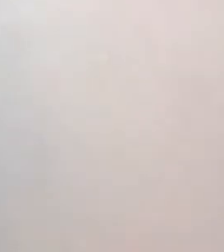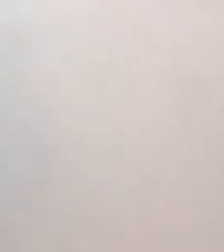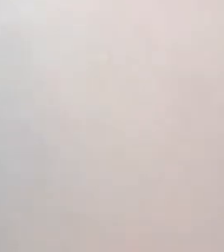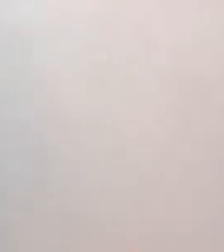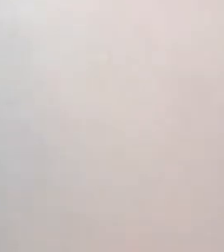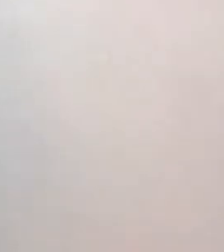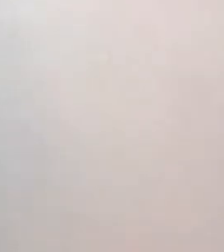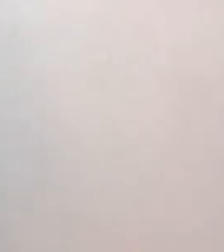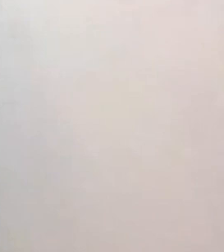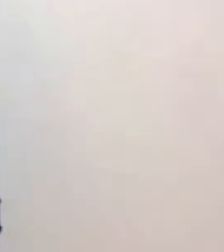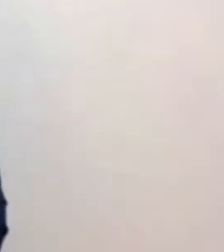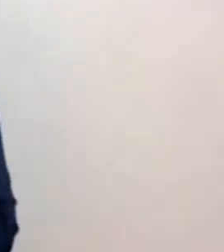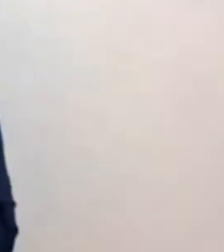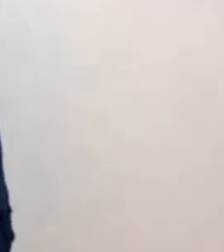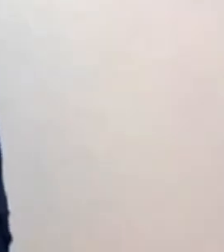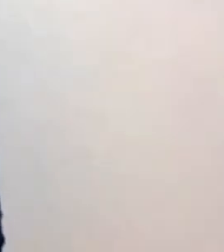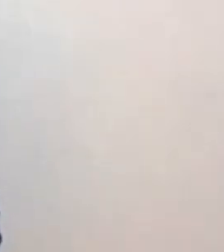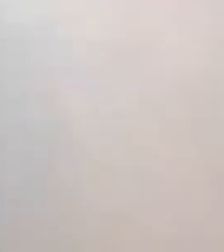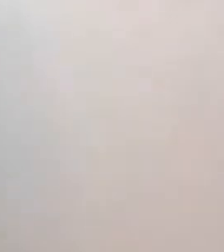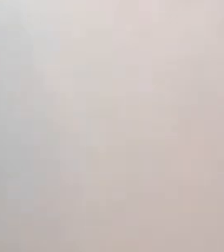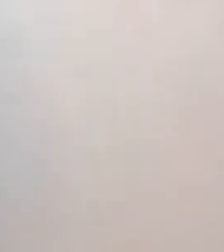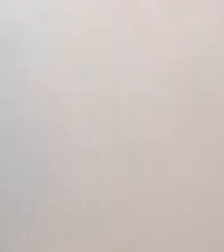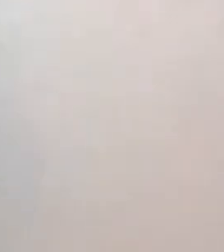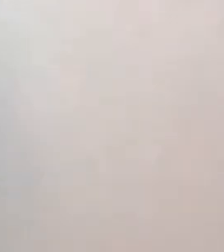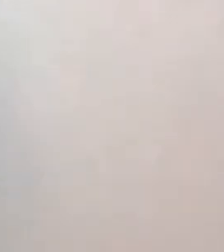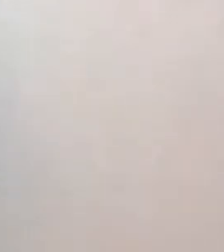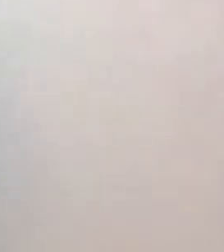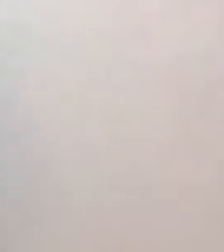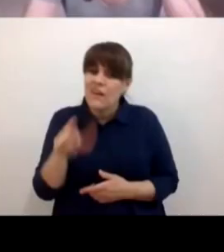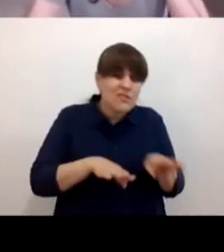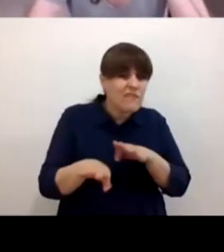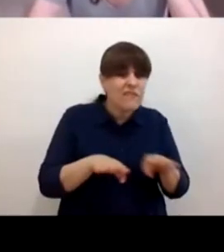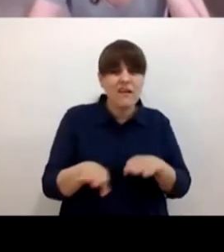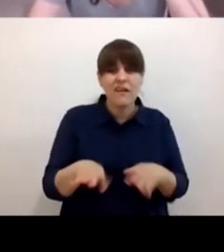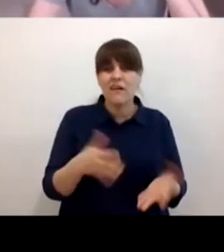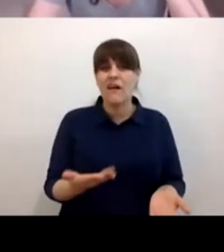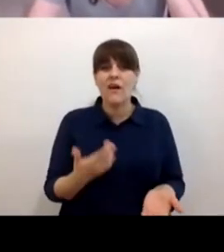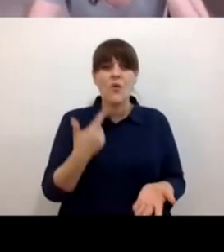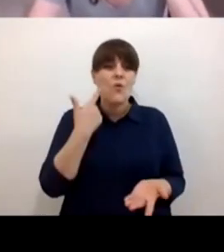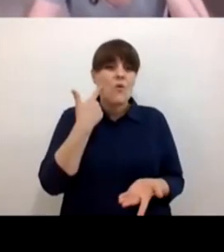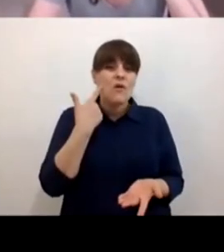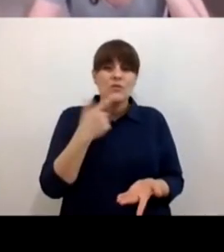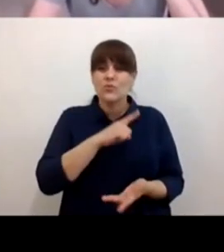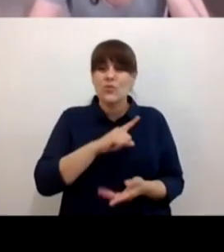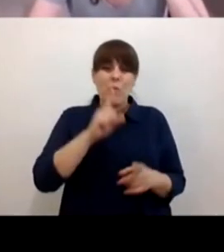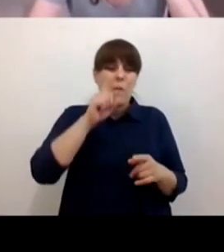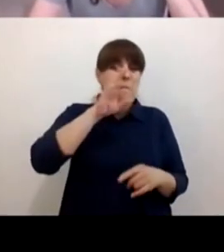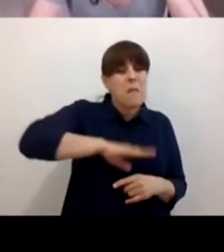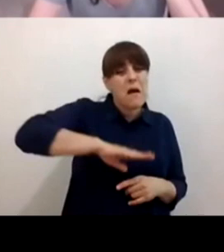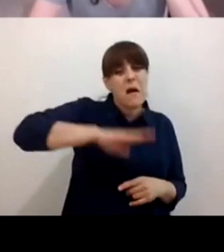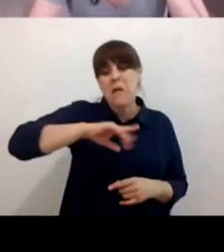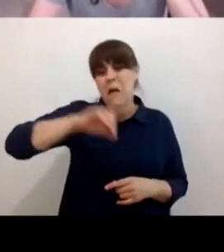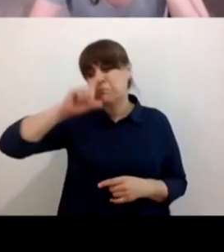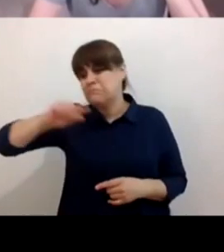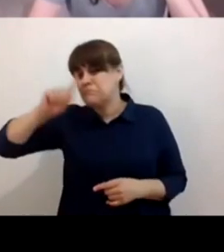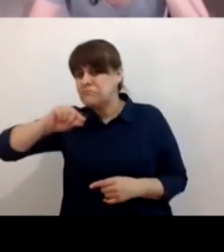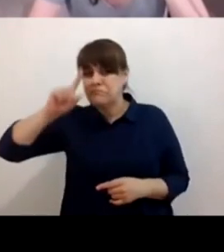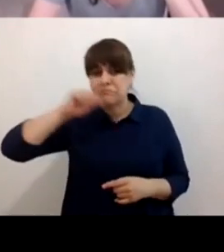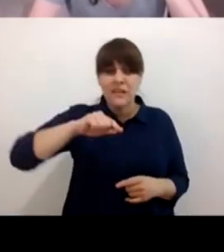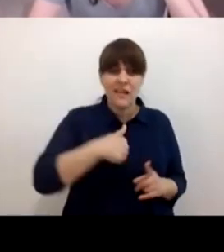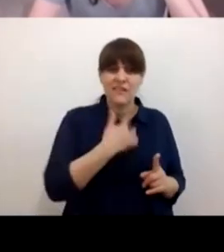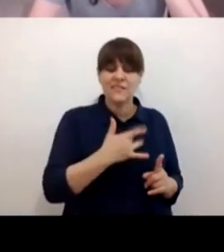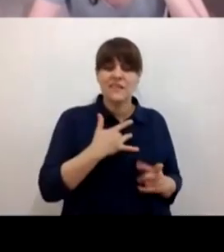desmotivado porque no tenía ganas de hacer los trabajos porque le habían salido las cosas mal y es cierto